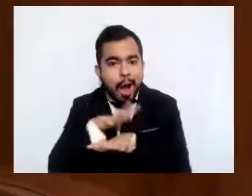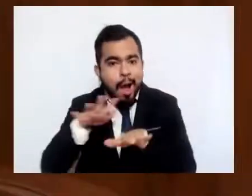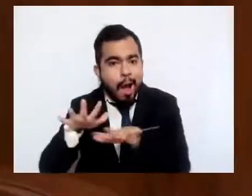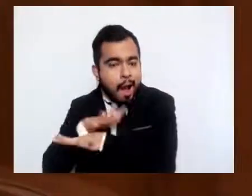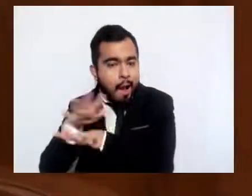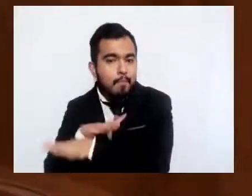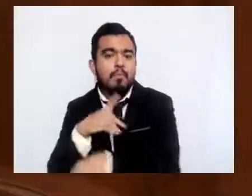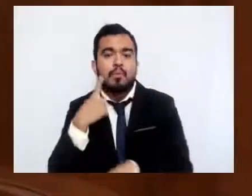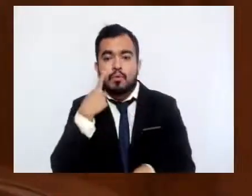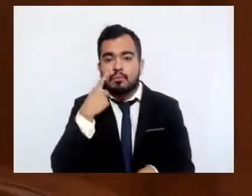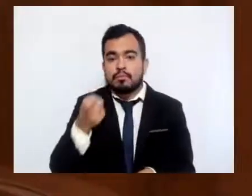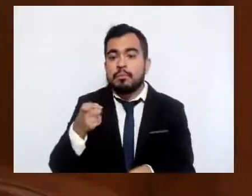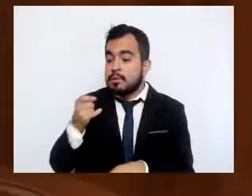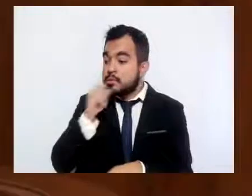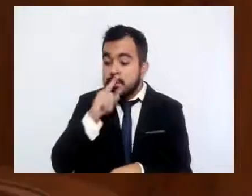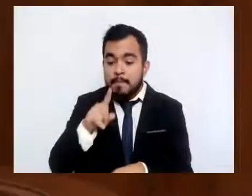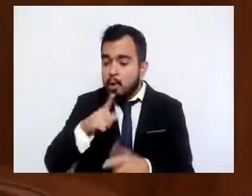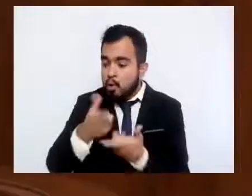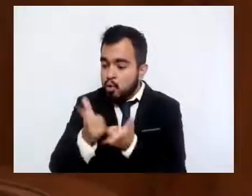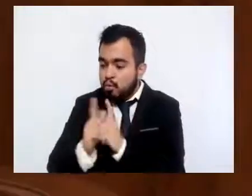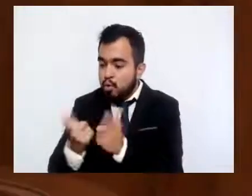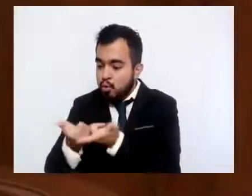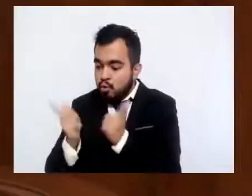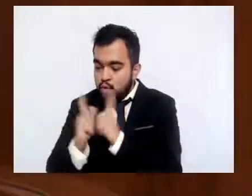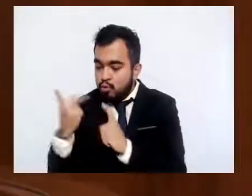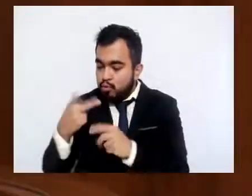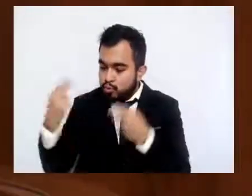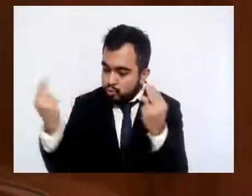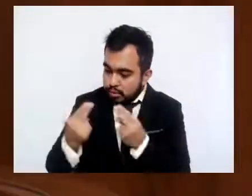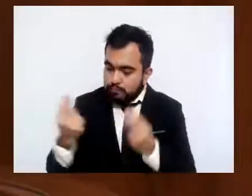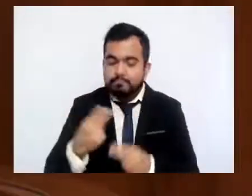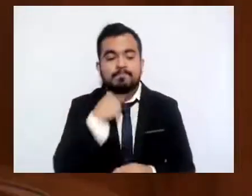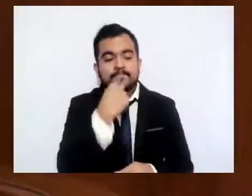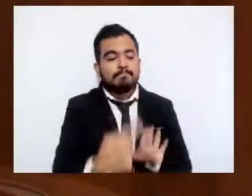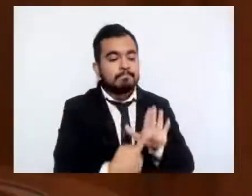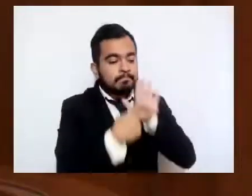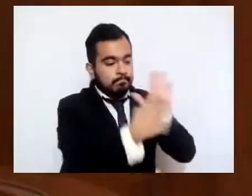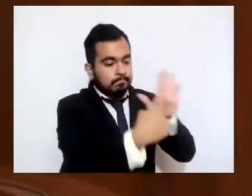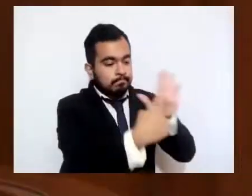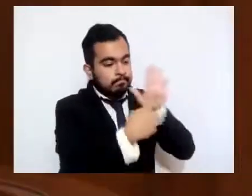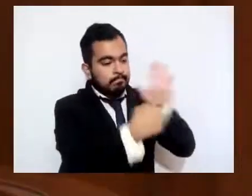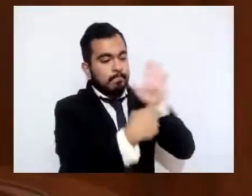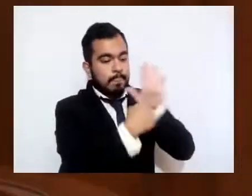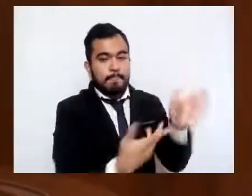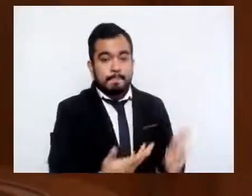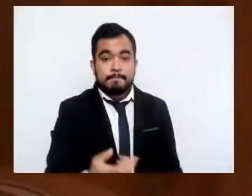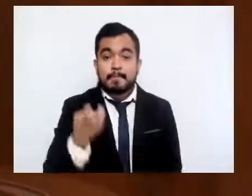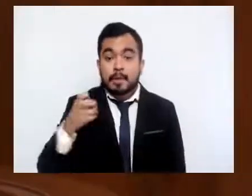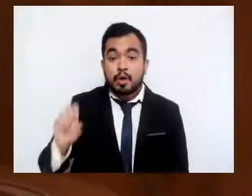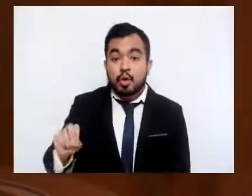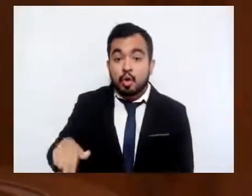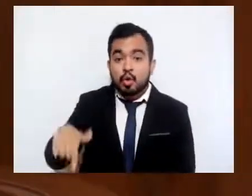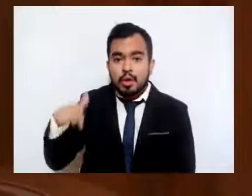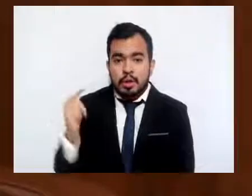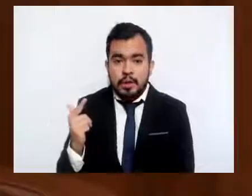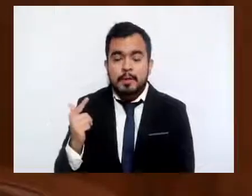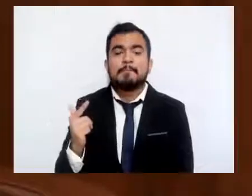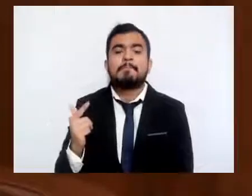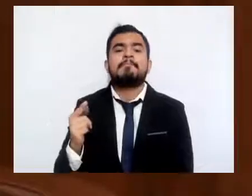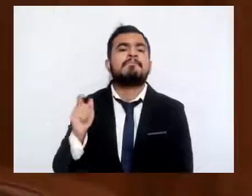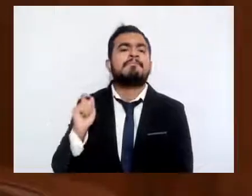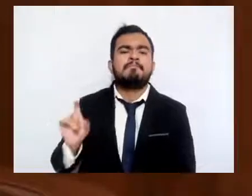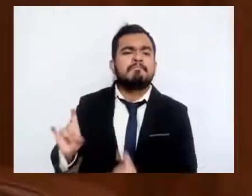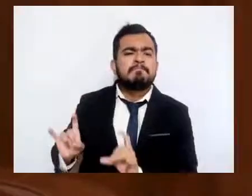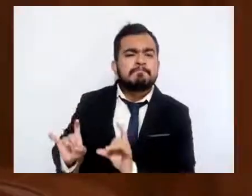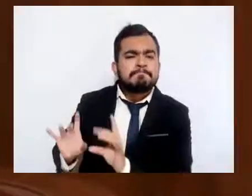Las organizaciones no gubernamentales de migración surgen como reacción a la inactividad del gobierno